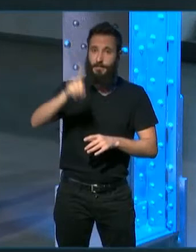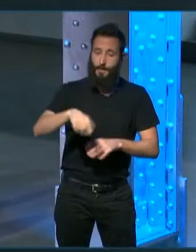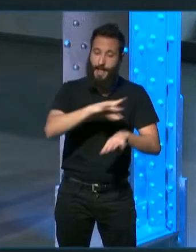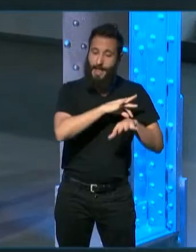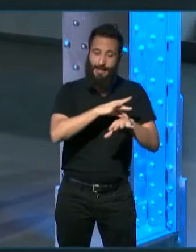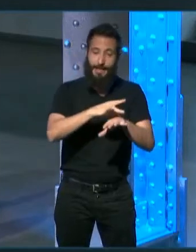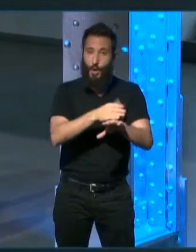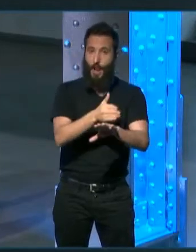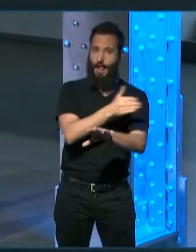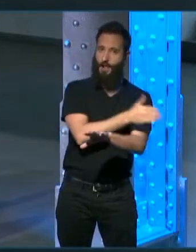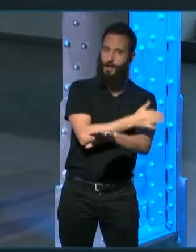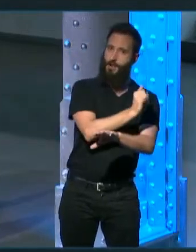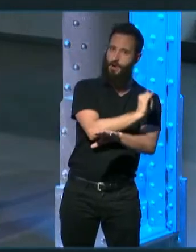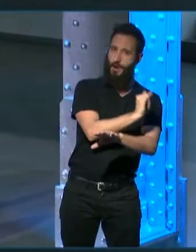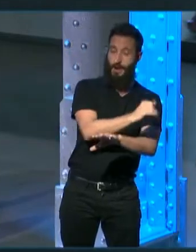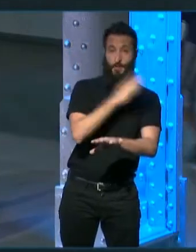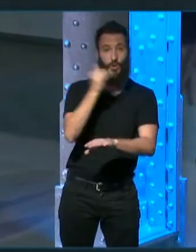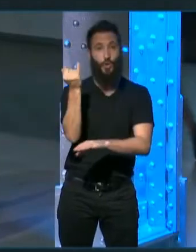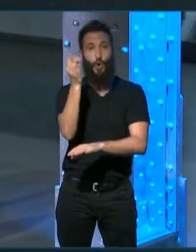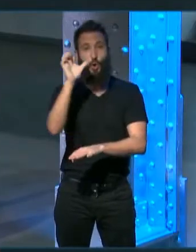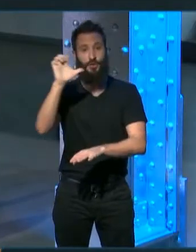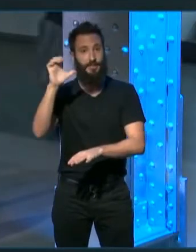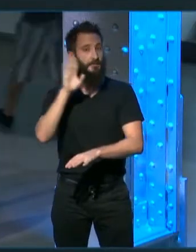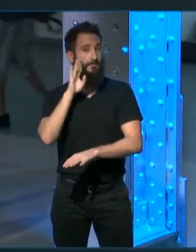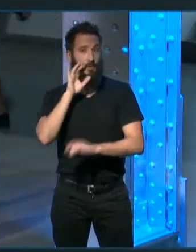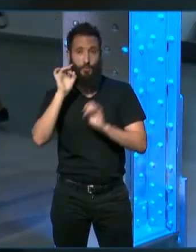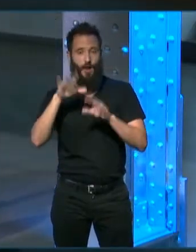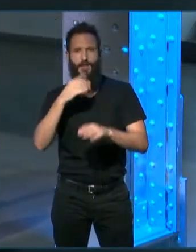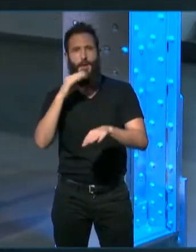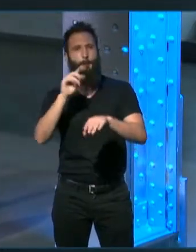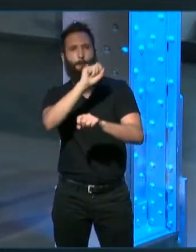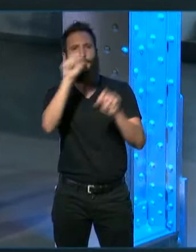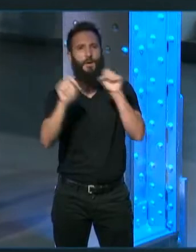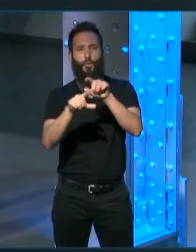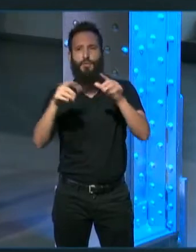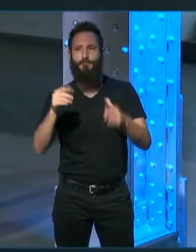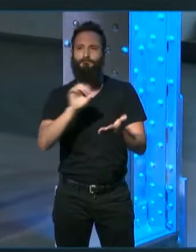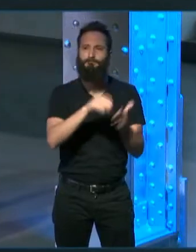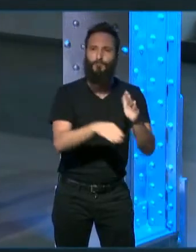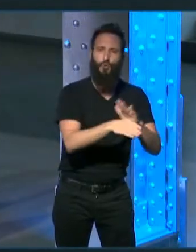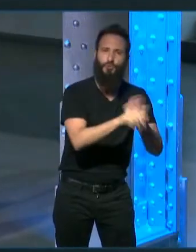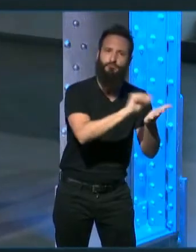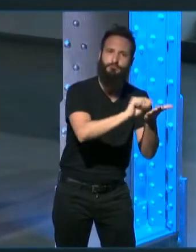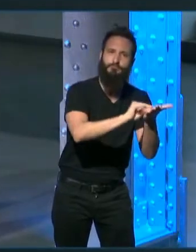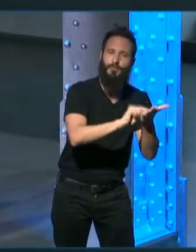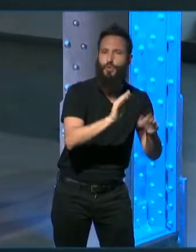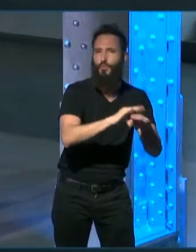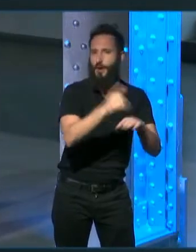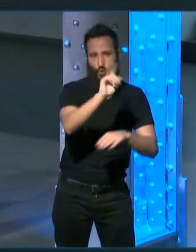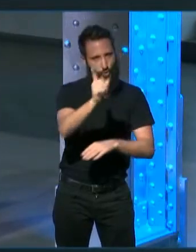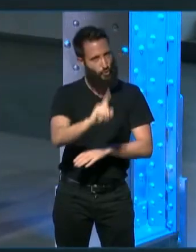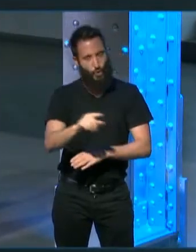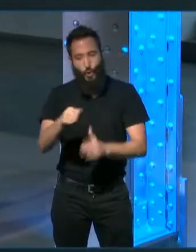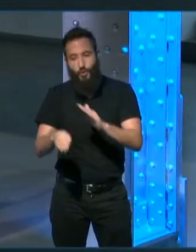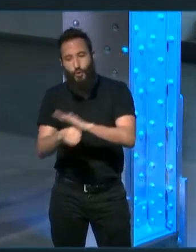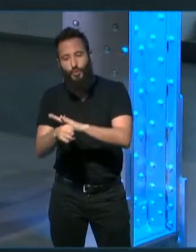detrás, ¿no? Porque, como ha dicho José, la pregunta no era por qué seguir escribiendo y, por tanto, por qué seguir leyendo, ¿no? ¿Qué nos da la literatura que